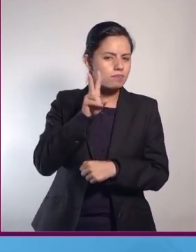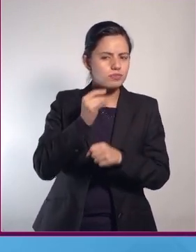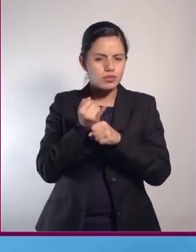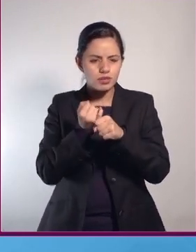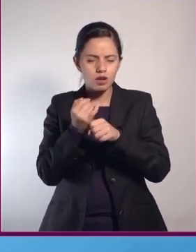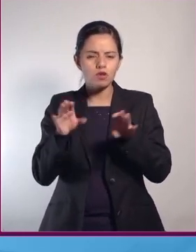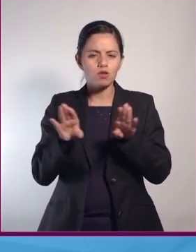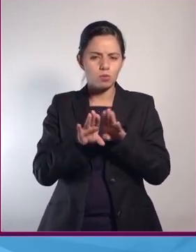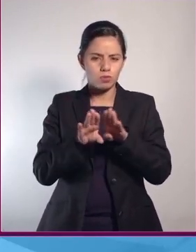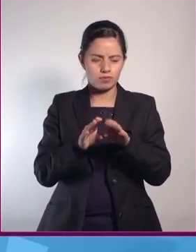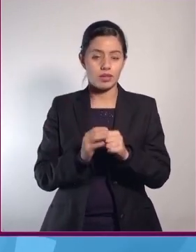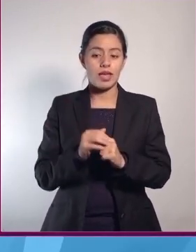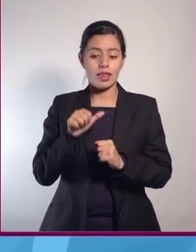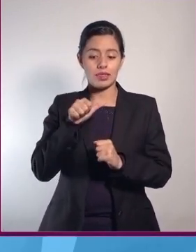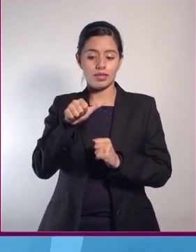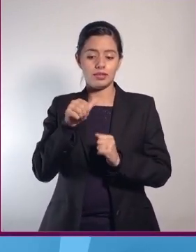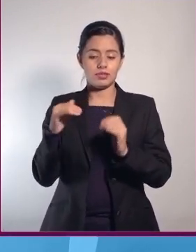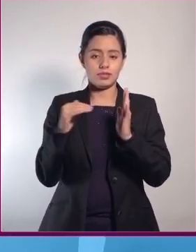siguiente manera: